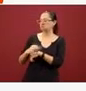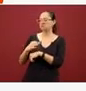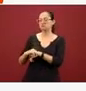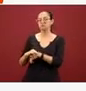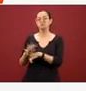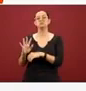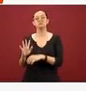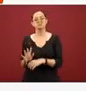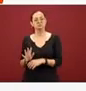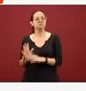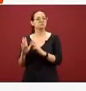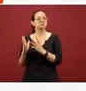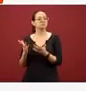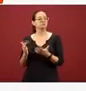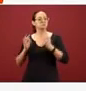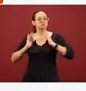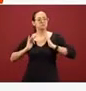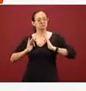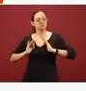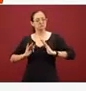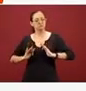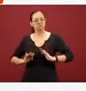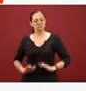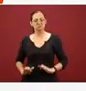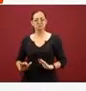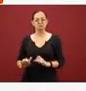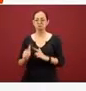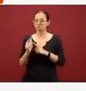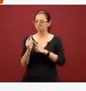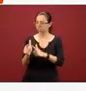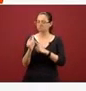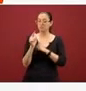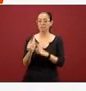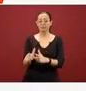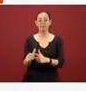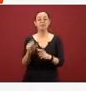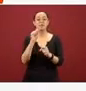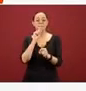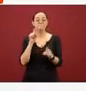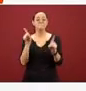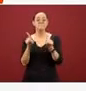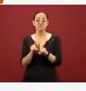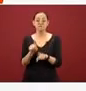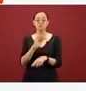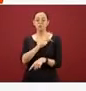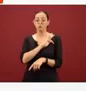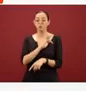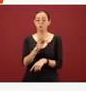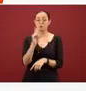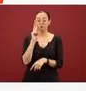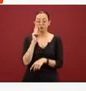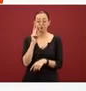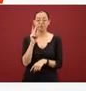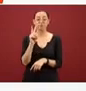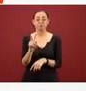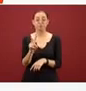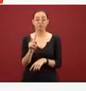la recibieron se mantuvieron en sus domicilios, y vemos también ahí las proporciones de los casos que en su